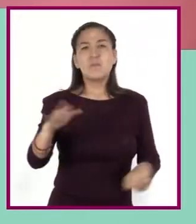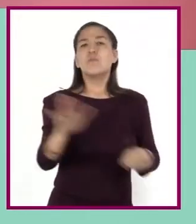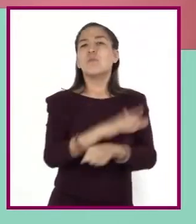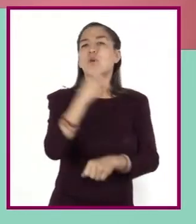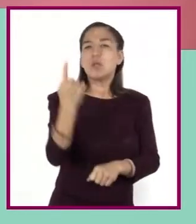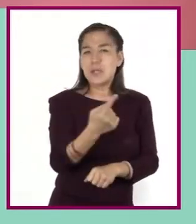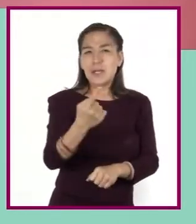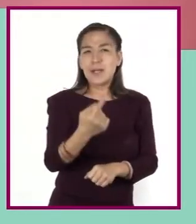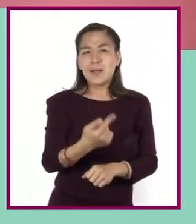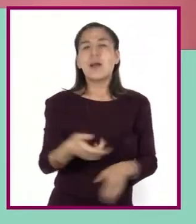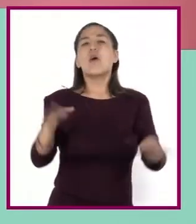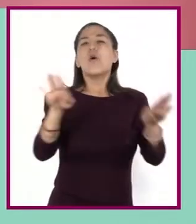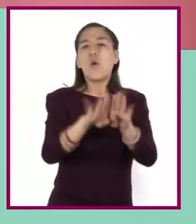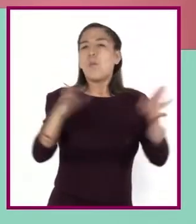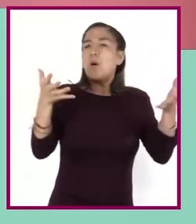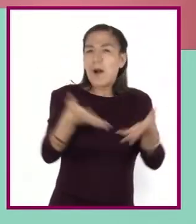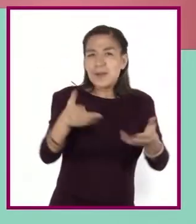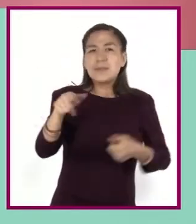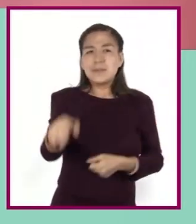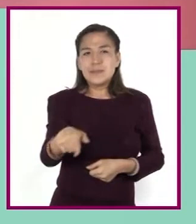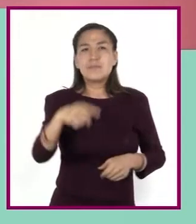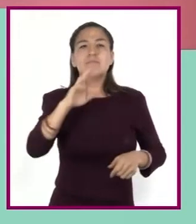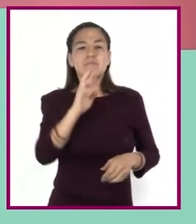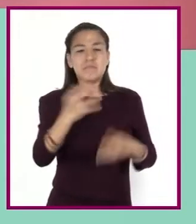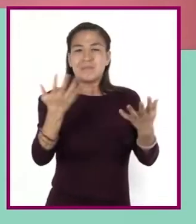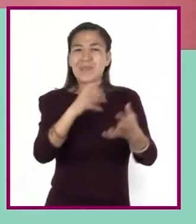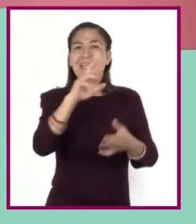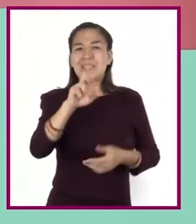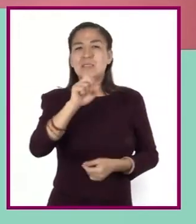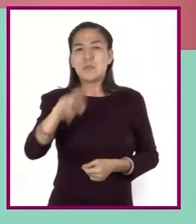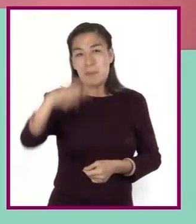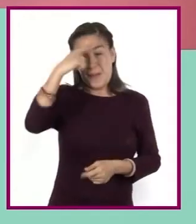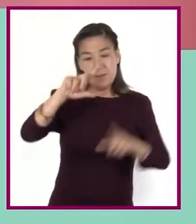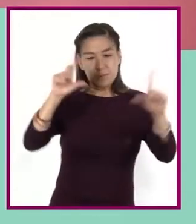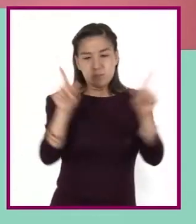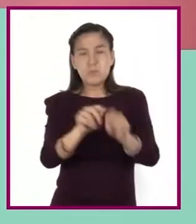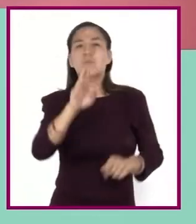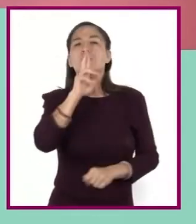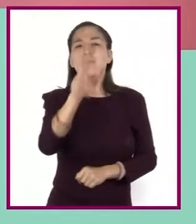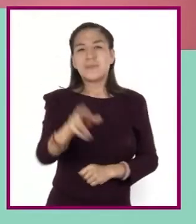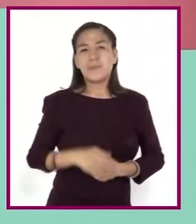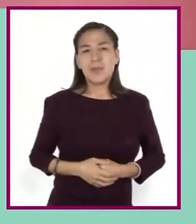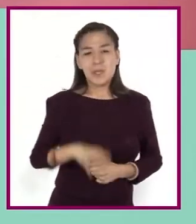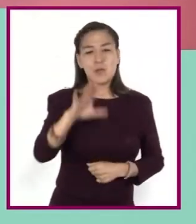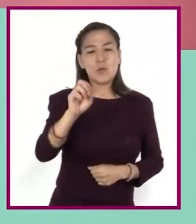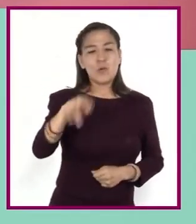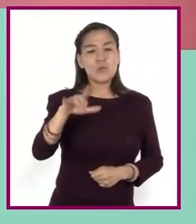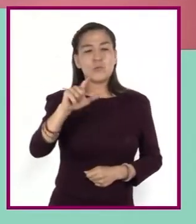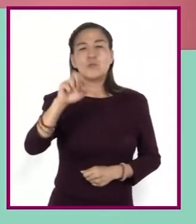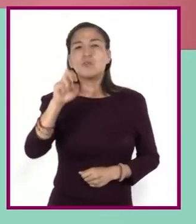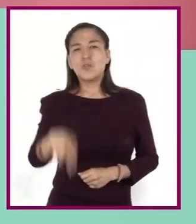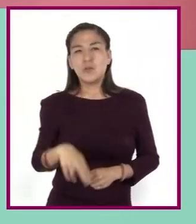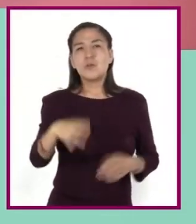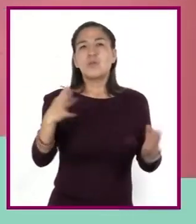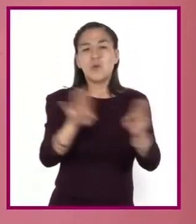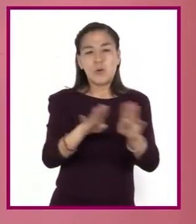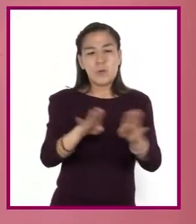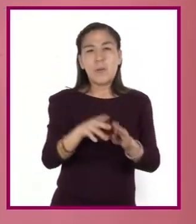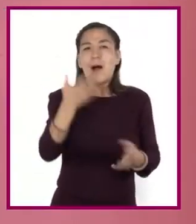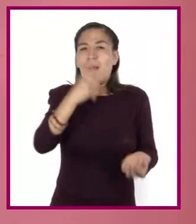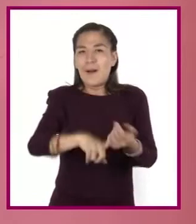qué y cómo se hizo, los resultados a los que se llegaron, las conclusiones que se obtuvieron.